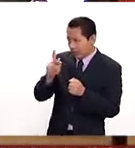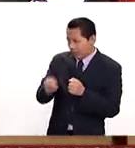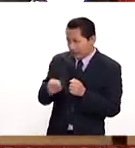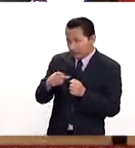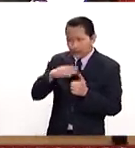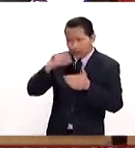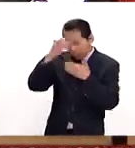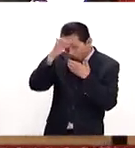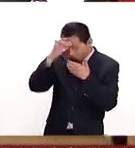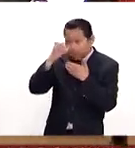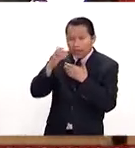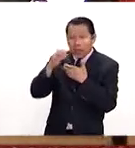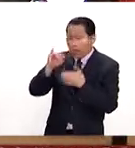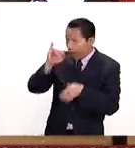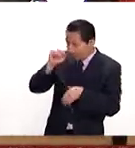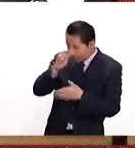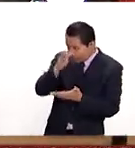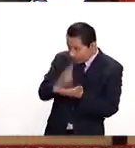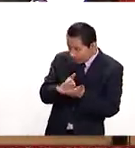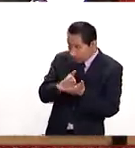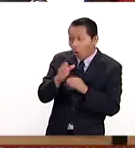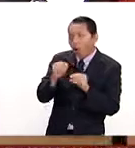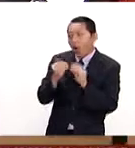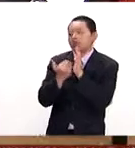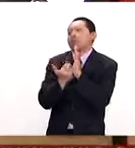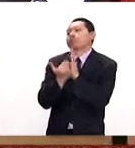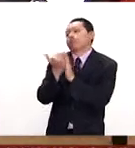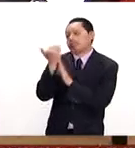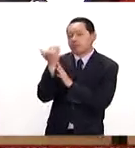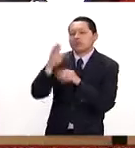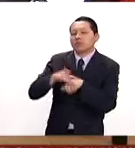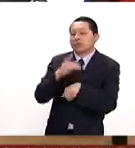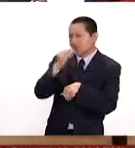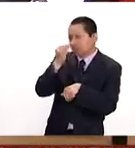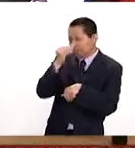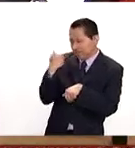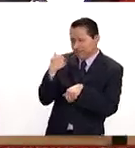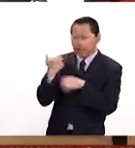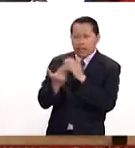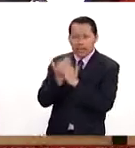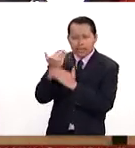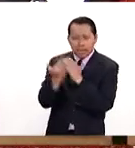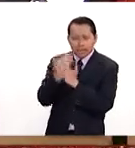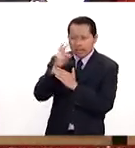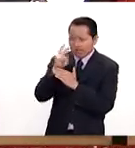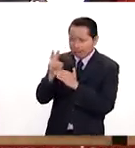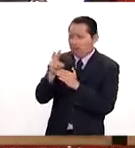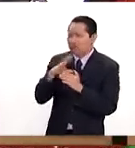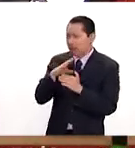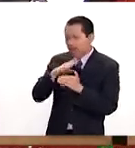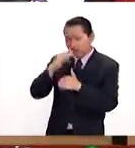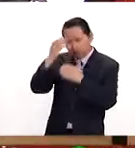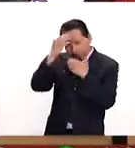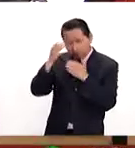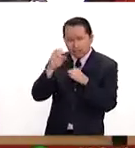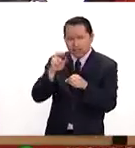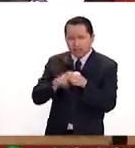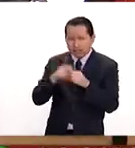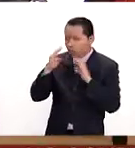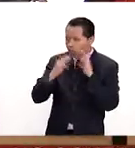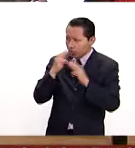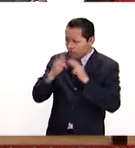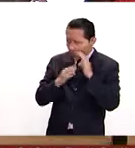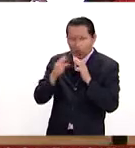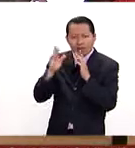amenaza terrorista o la aumenta, porque acabamos de ver justamente esta mañana también un conato ahí terrorista en el Museo del